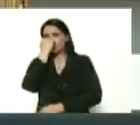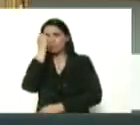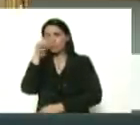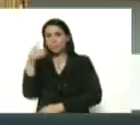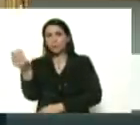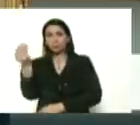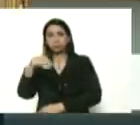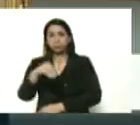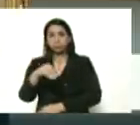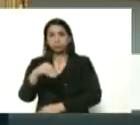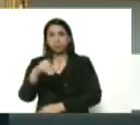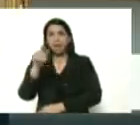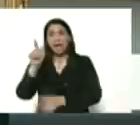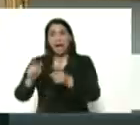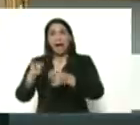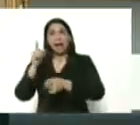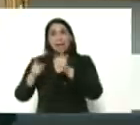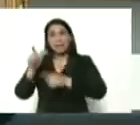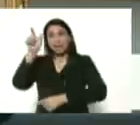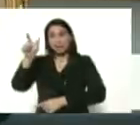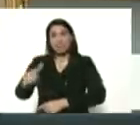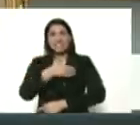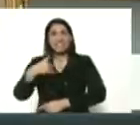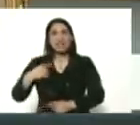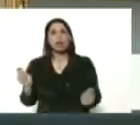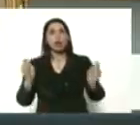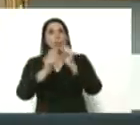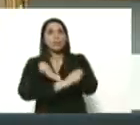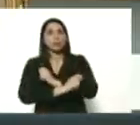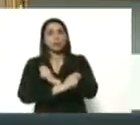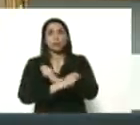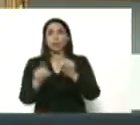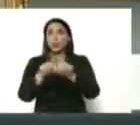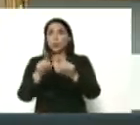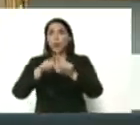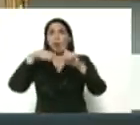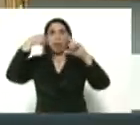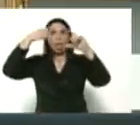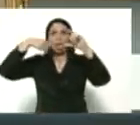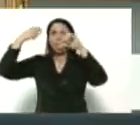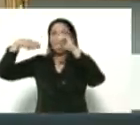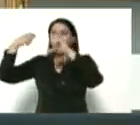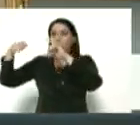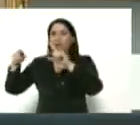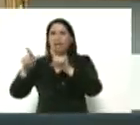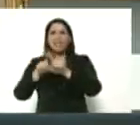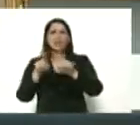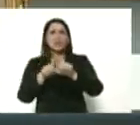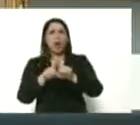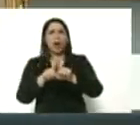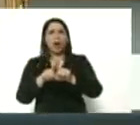incluyendo a alguien que trataron de convertir, tipo Hollywood, en una especie